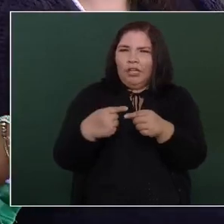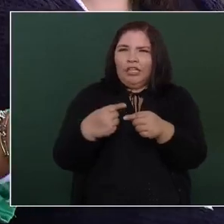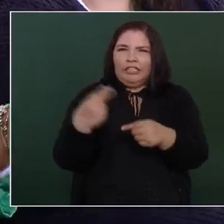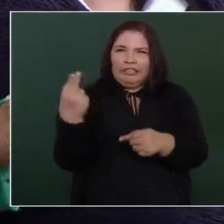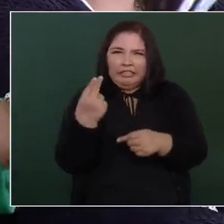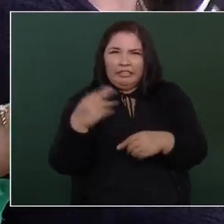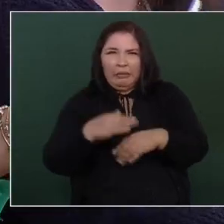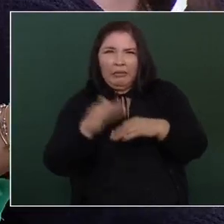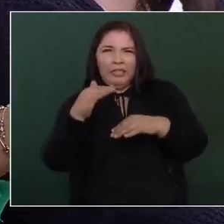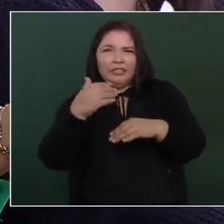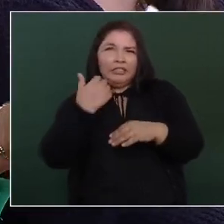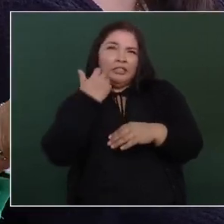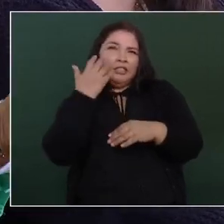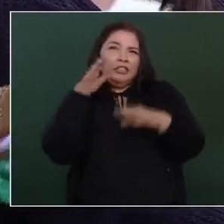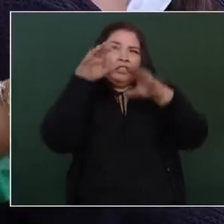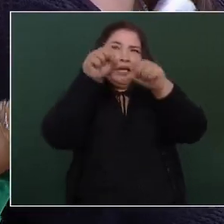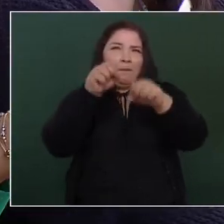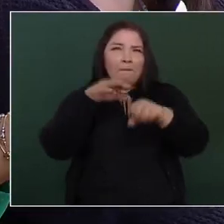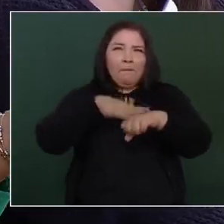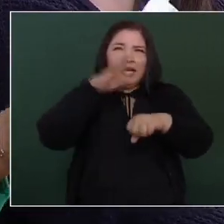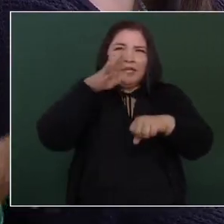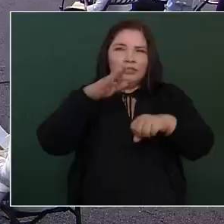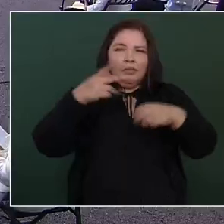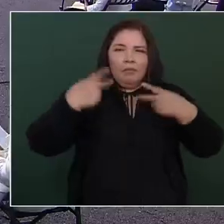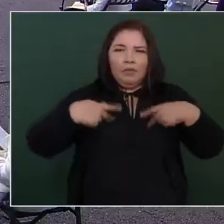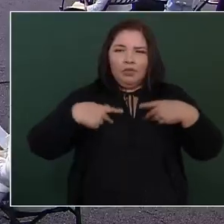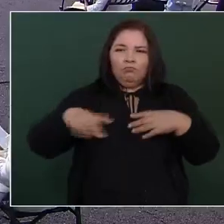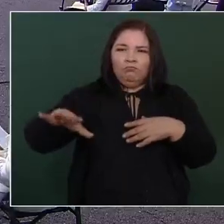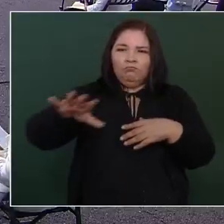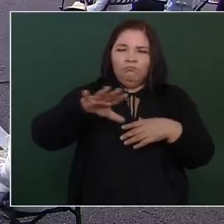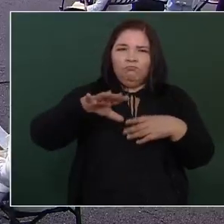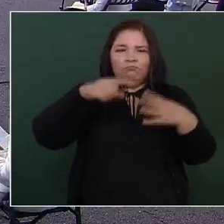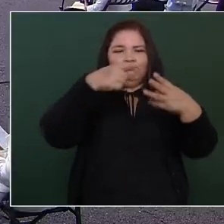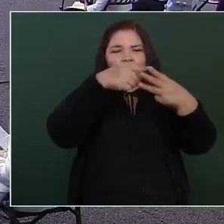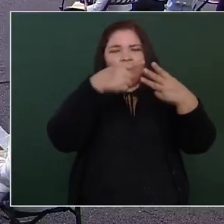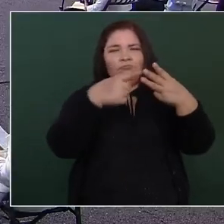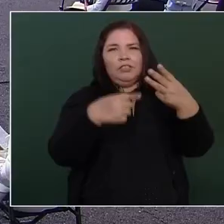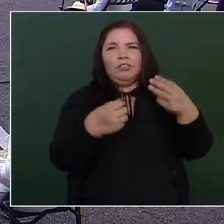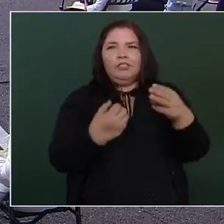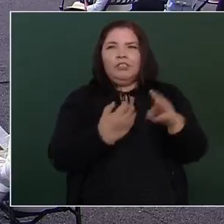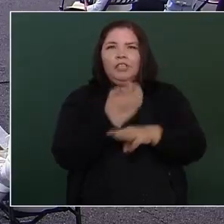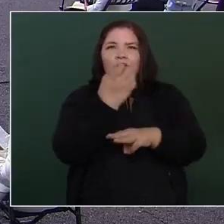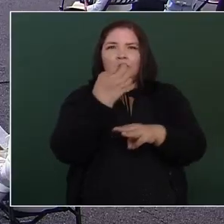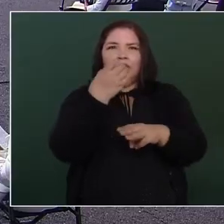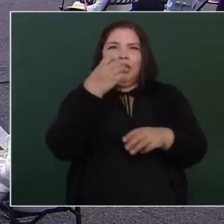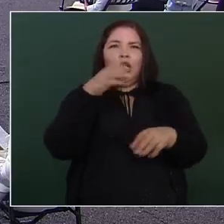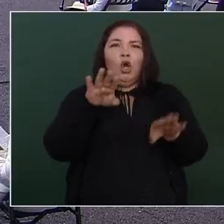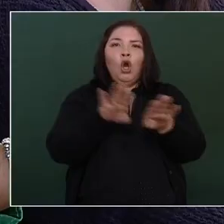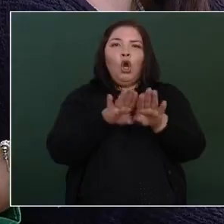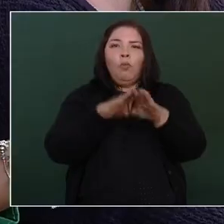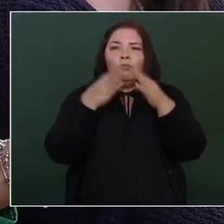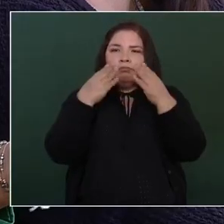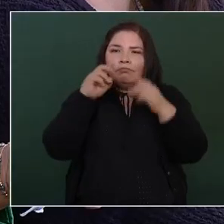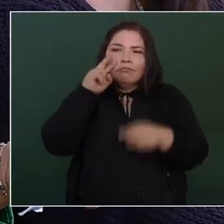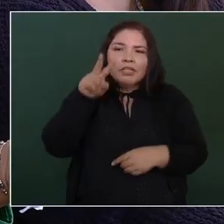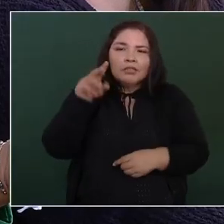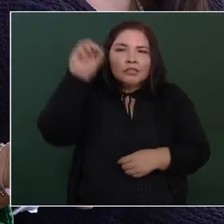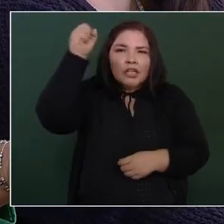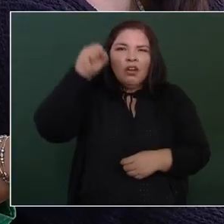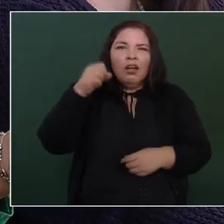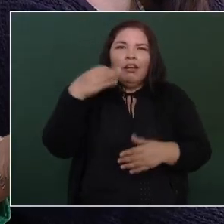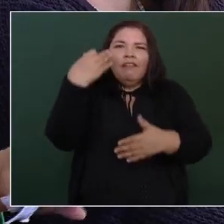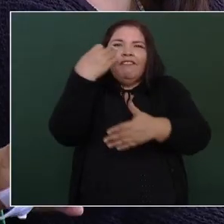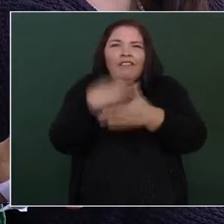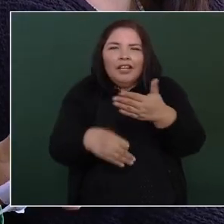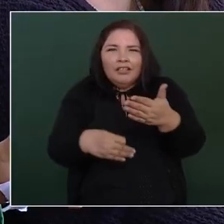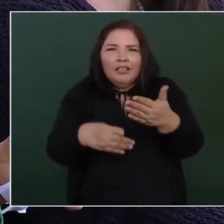más? ¿Quiere más para esas personas, para esos estados? ¿Cómo ve Sinaloa? ¿Qué le falta a Sinaloa? ¿Qué